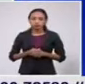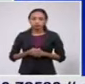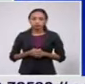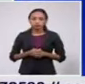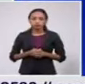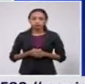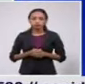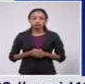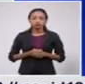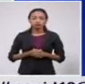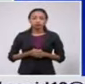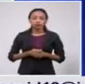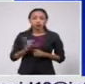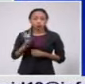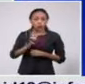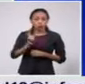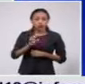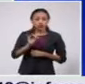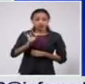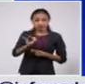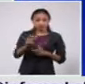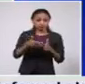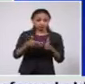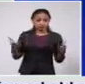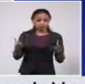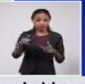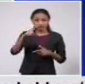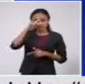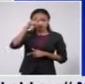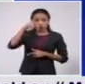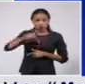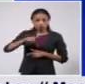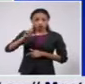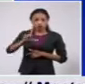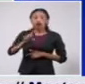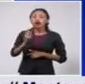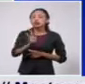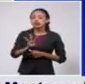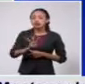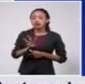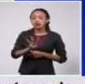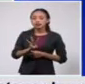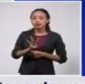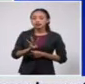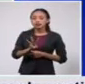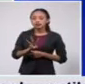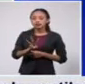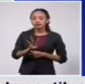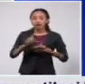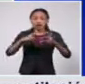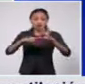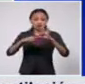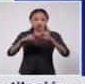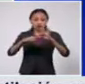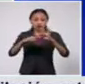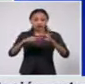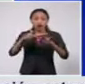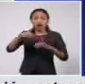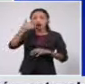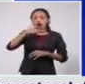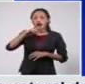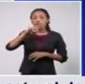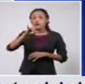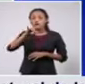número, 7, San José de las Lajas, 3, y Quibicán, Jaruco, Madruga y